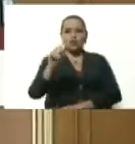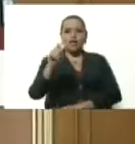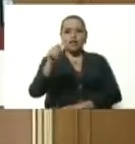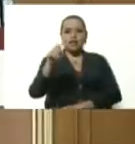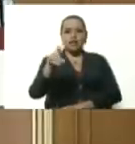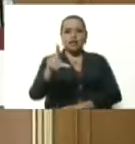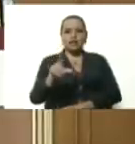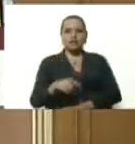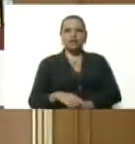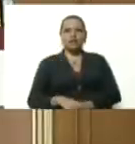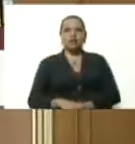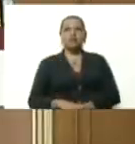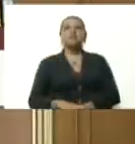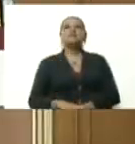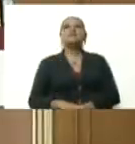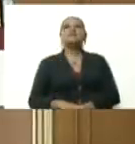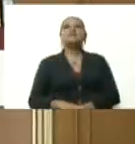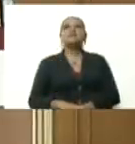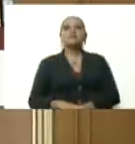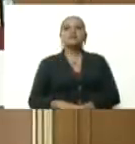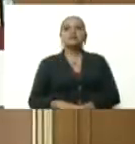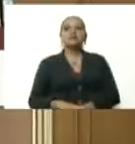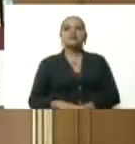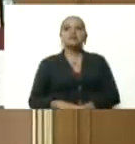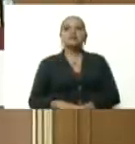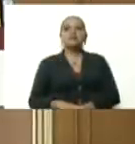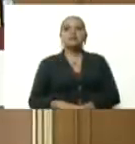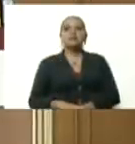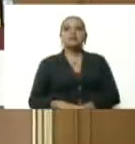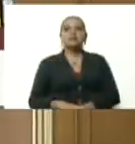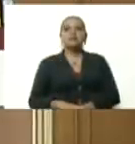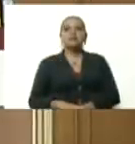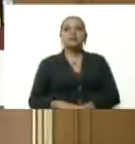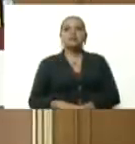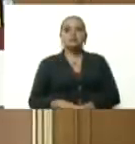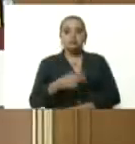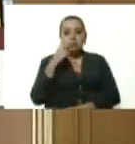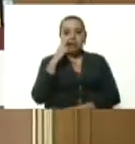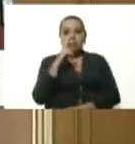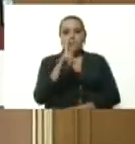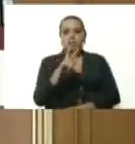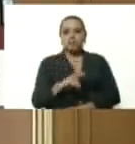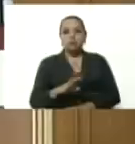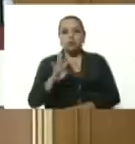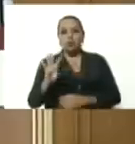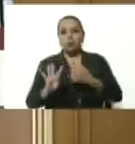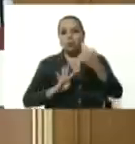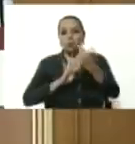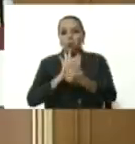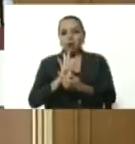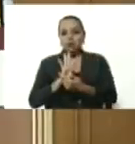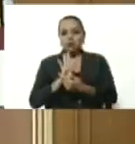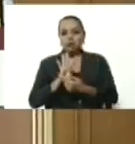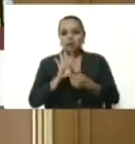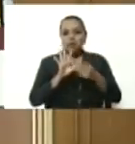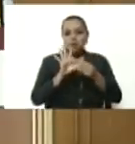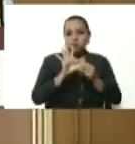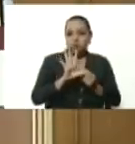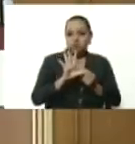del gabinete del presidente Nicolás Maduro Moros. Ahí vemos cuatro de los cinco